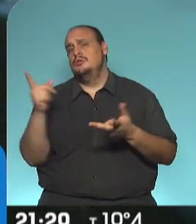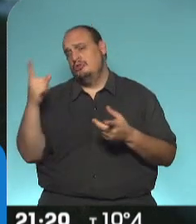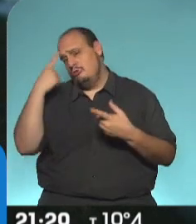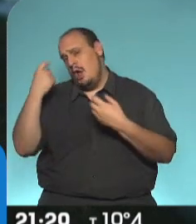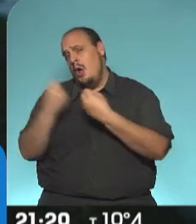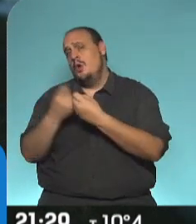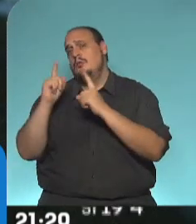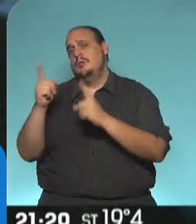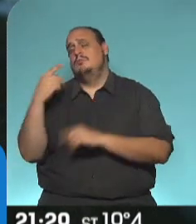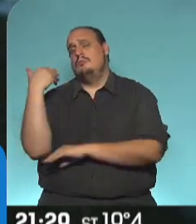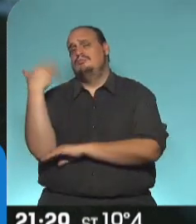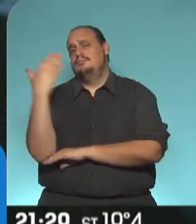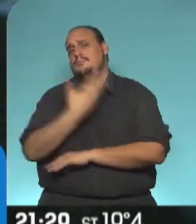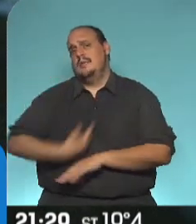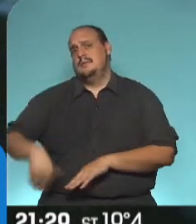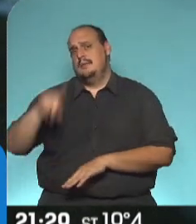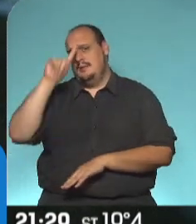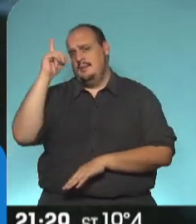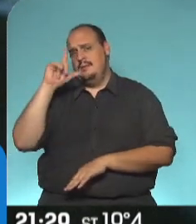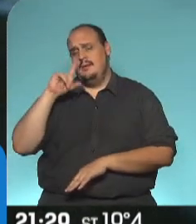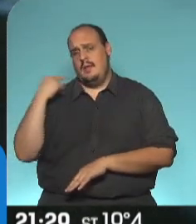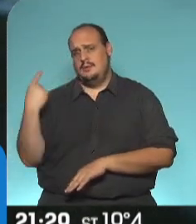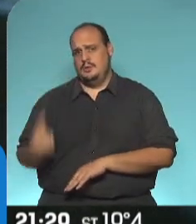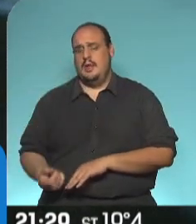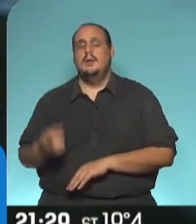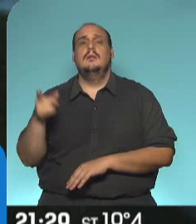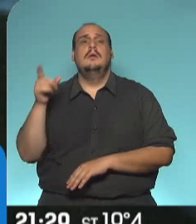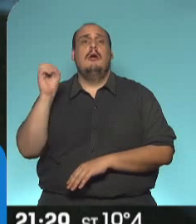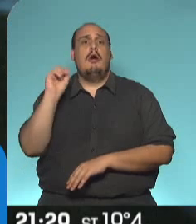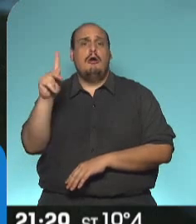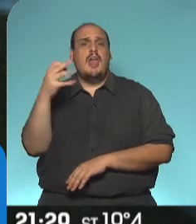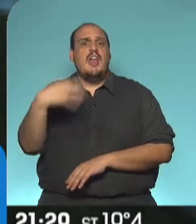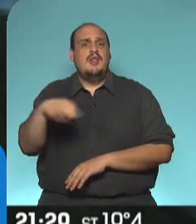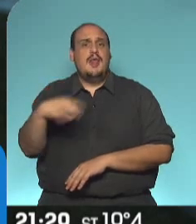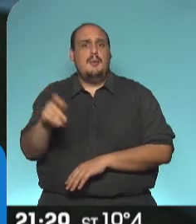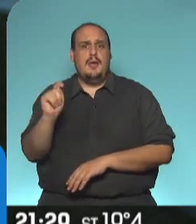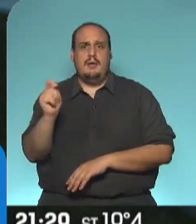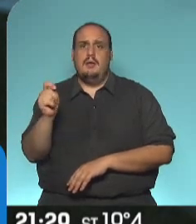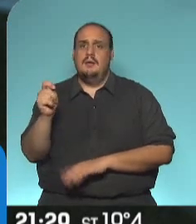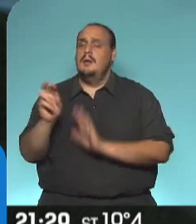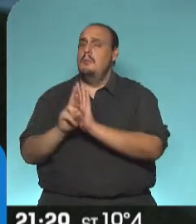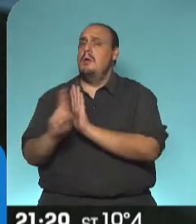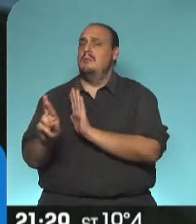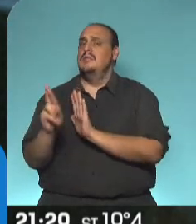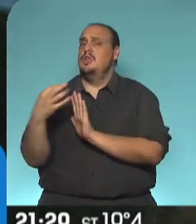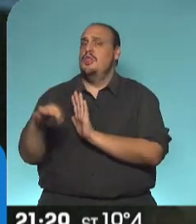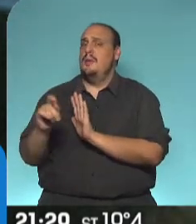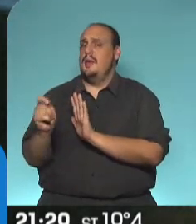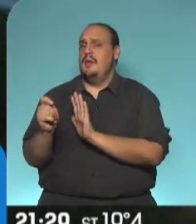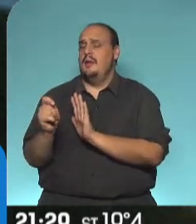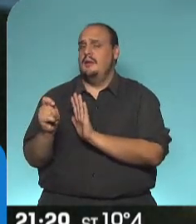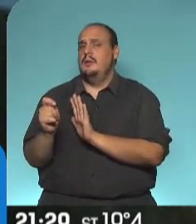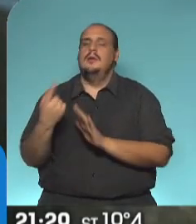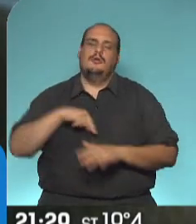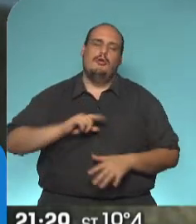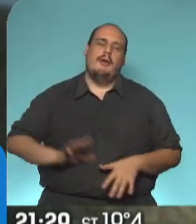al discurso de presidente la nación en esto creo que los que tienen que darnos el ok o no los que tienen que autorizar o no la práctica de los deportes más allá de